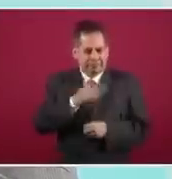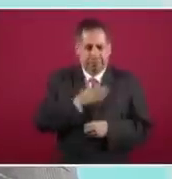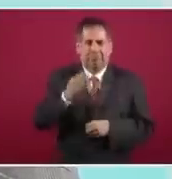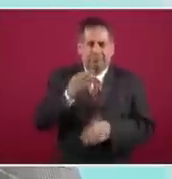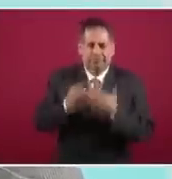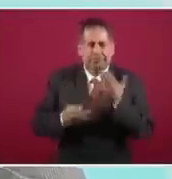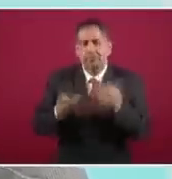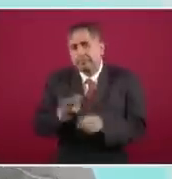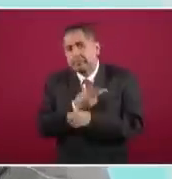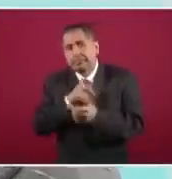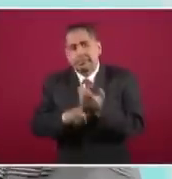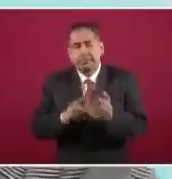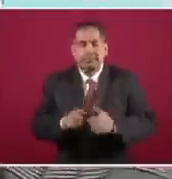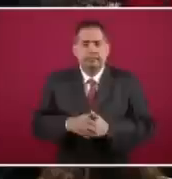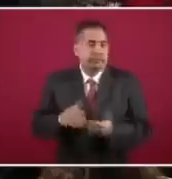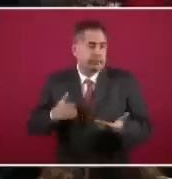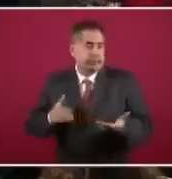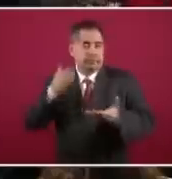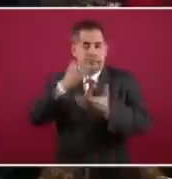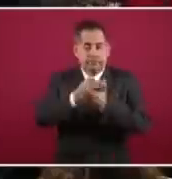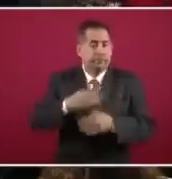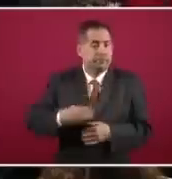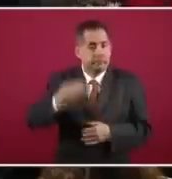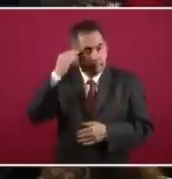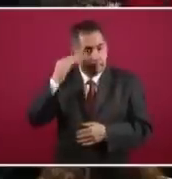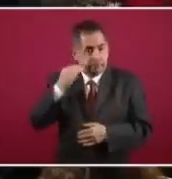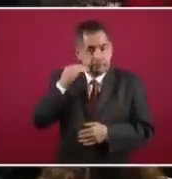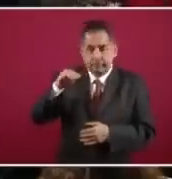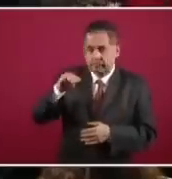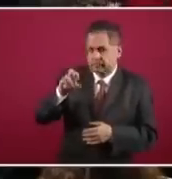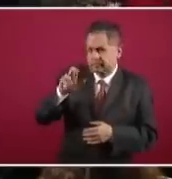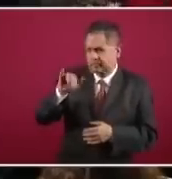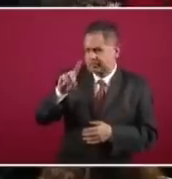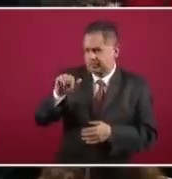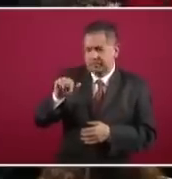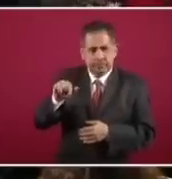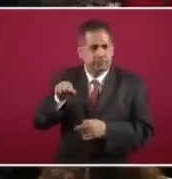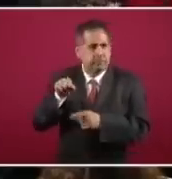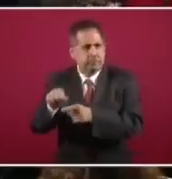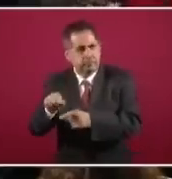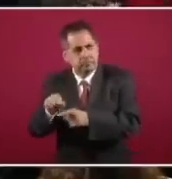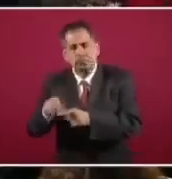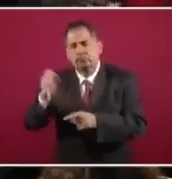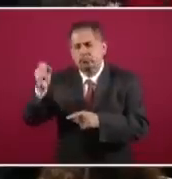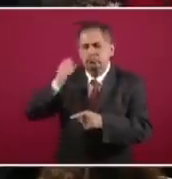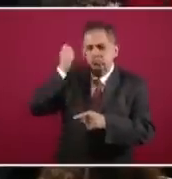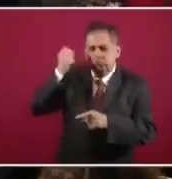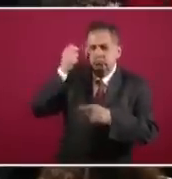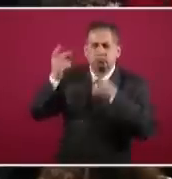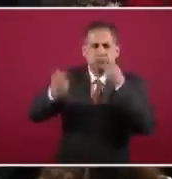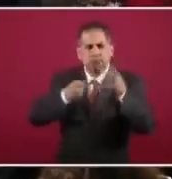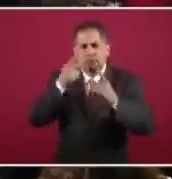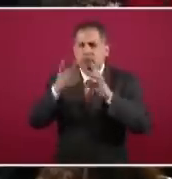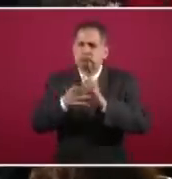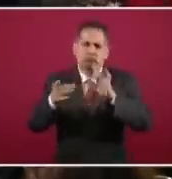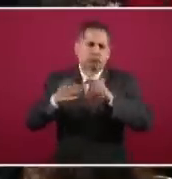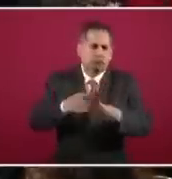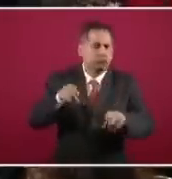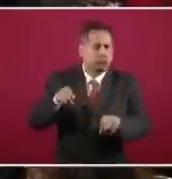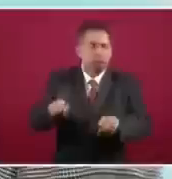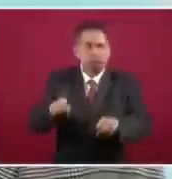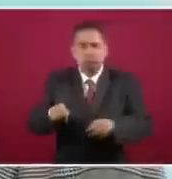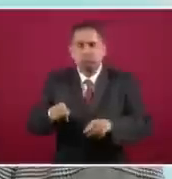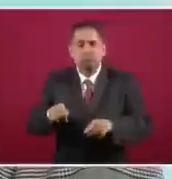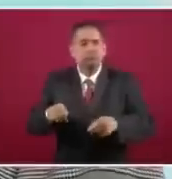otras ciudades. Visitamos la ciudad de Mérida. Y ahí, además de una conferencia de prensa, recorrimos